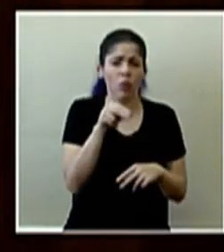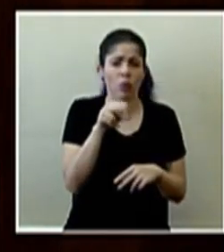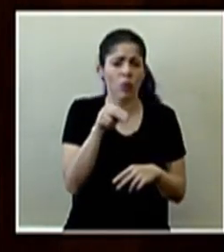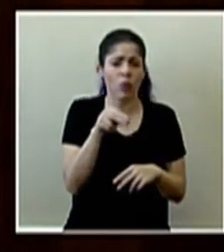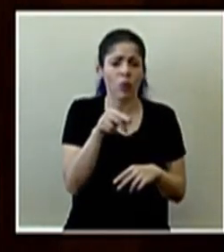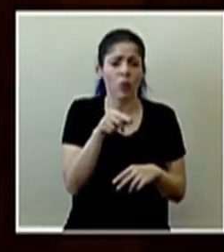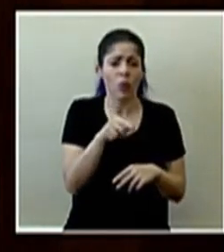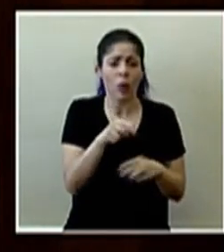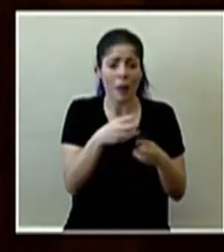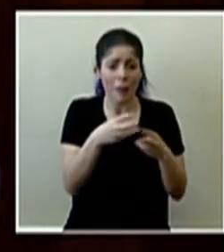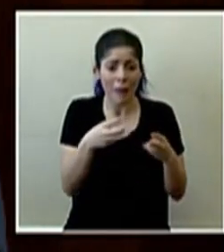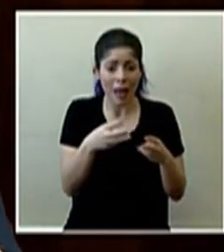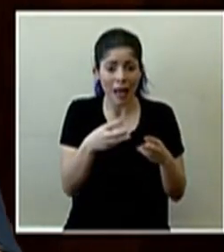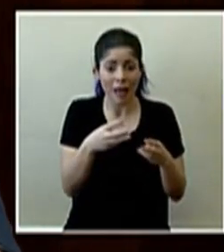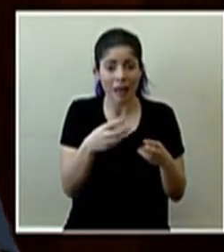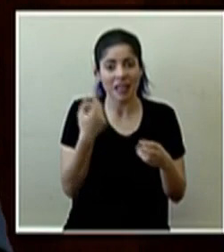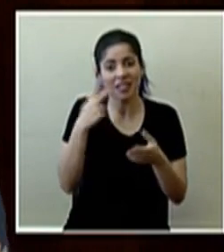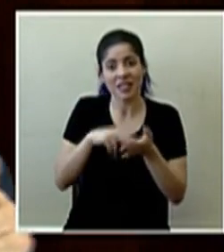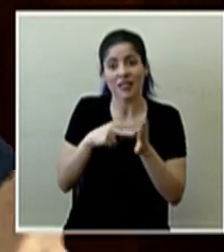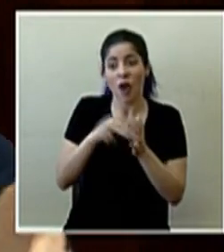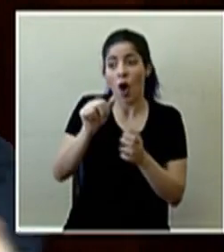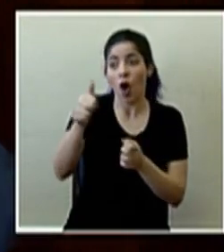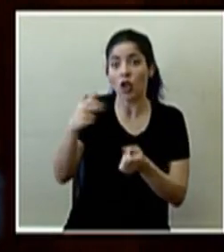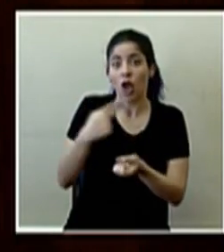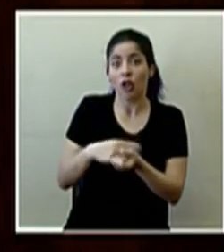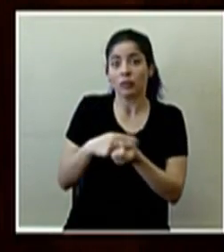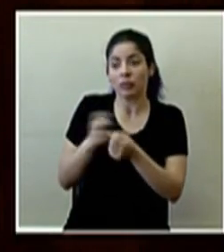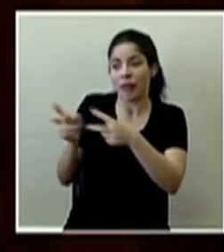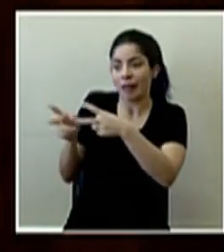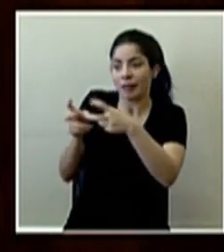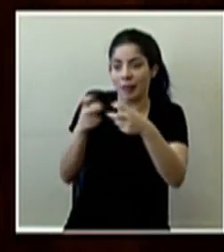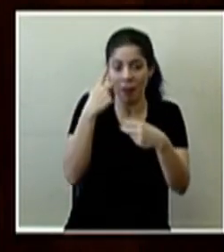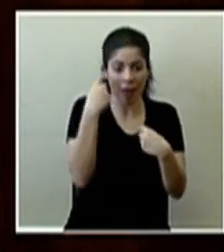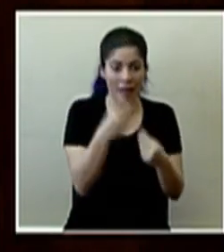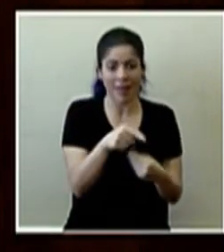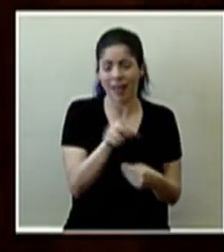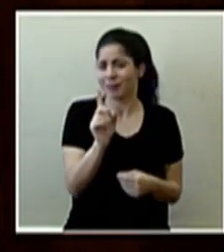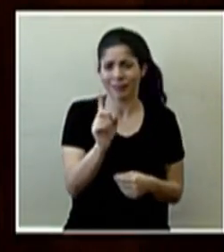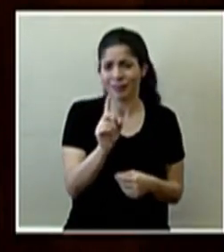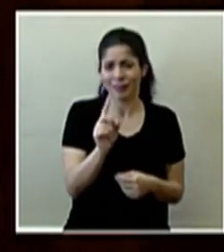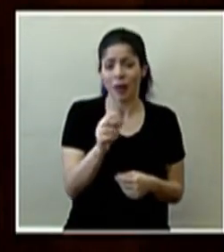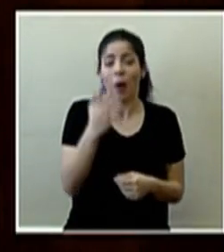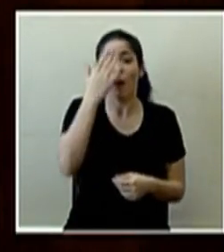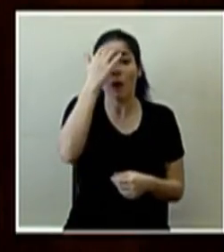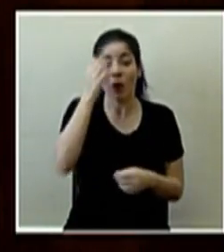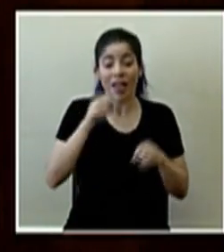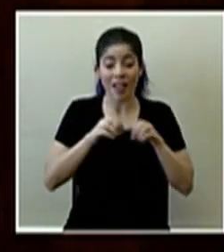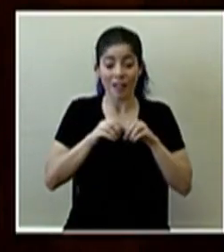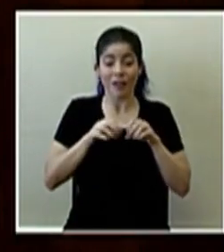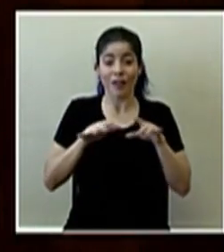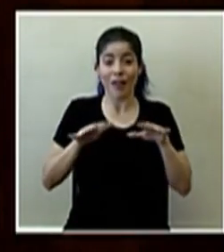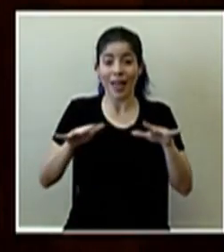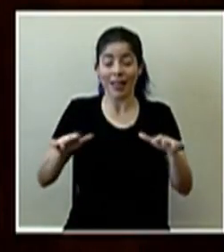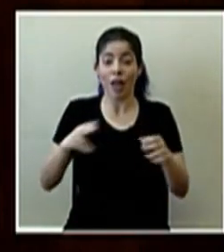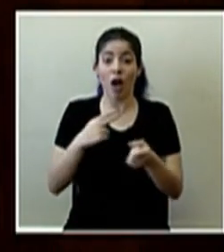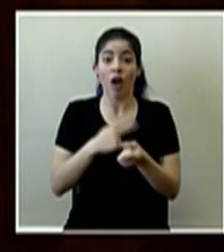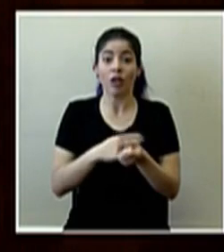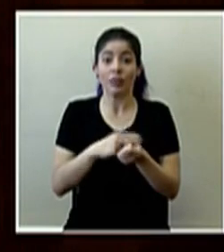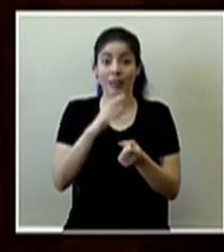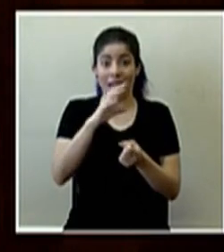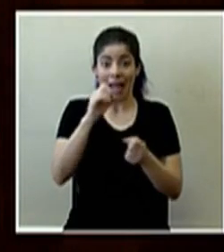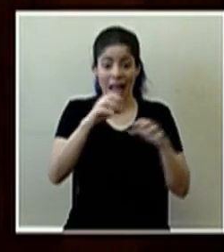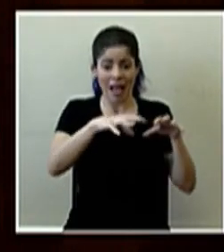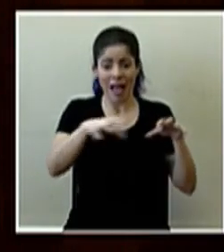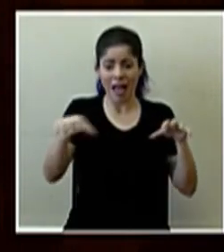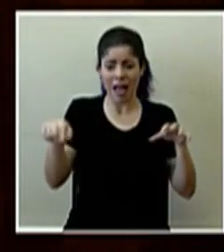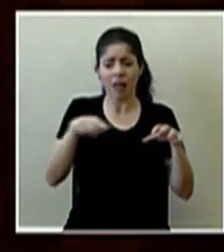recursos a expensa de los otros hospitales de la red, porque el resto de la red hospitalaria de la Caja va